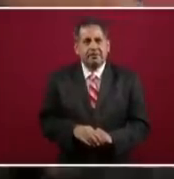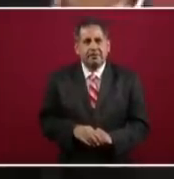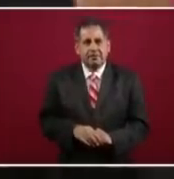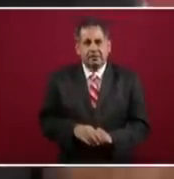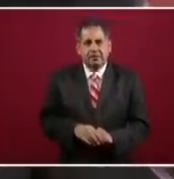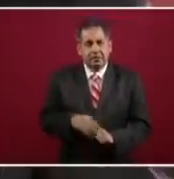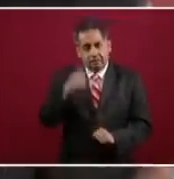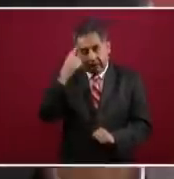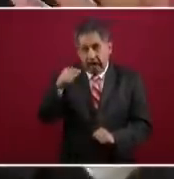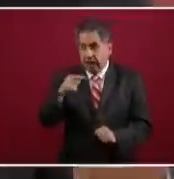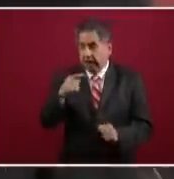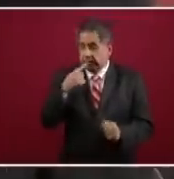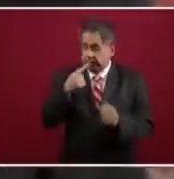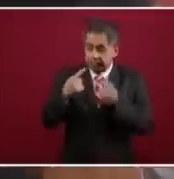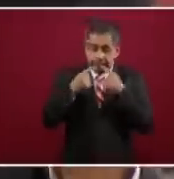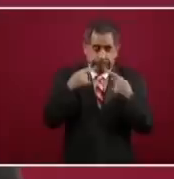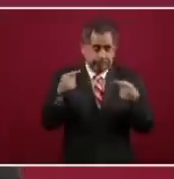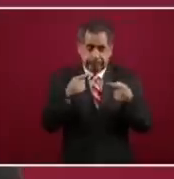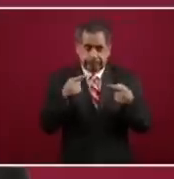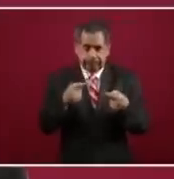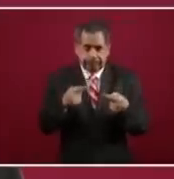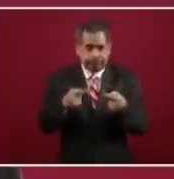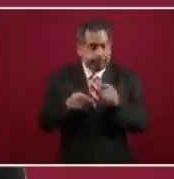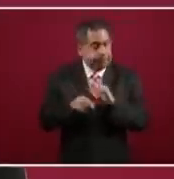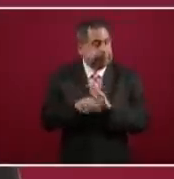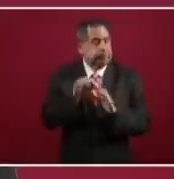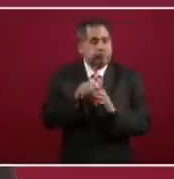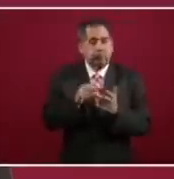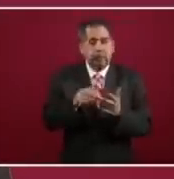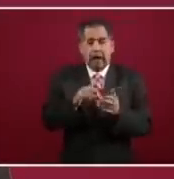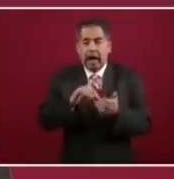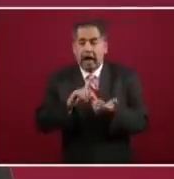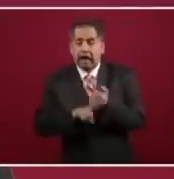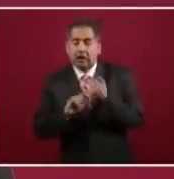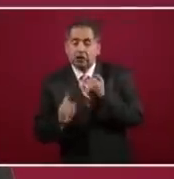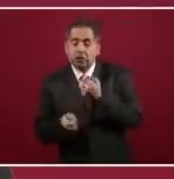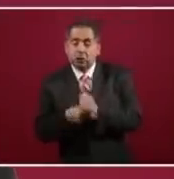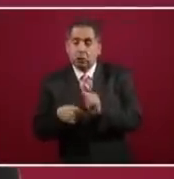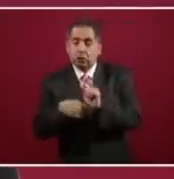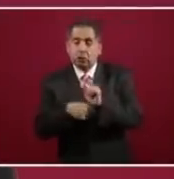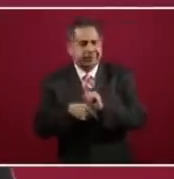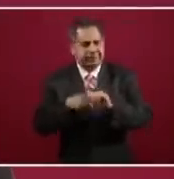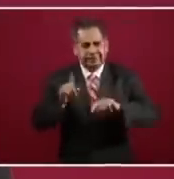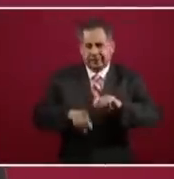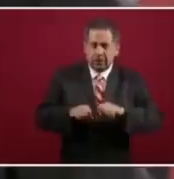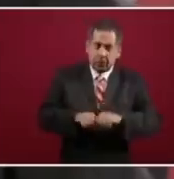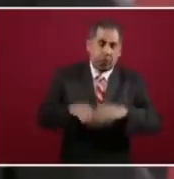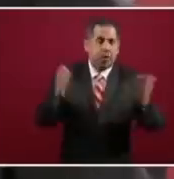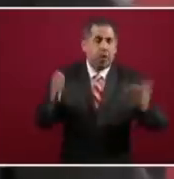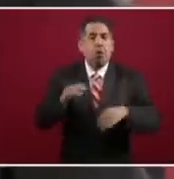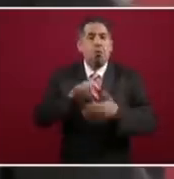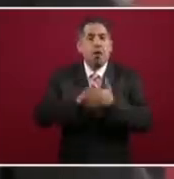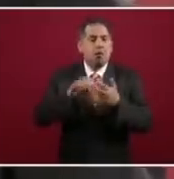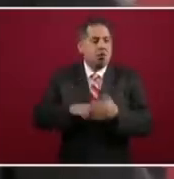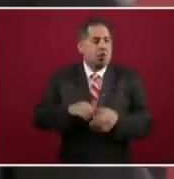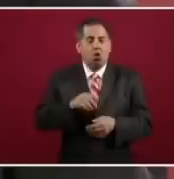a que emerja lo que está oculto por ejemplo el racismo